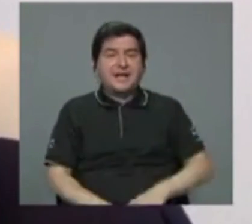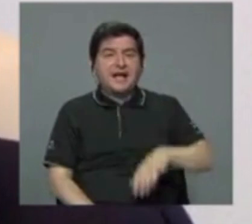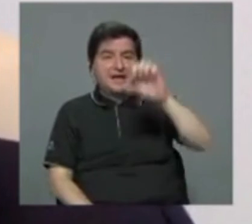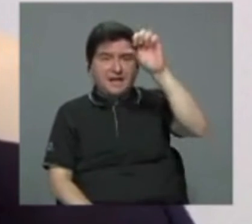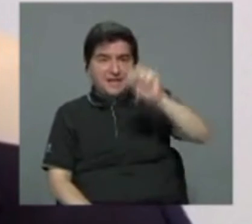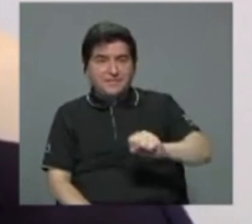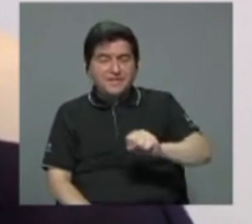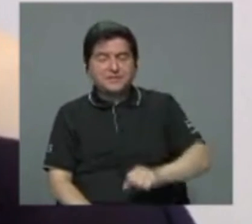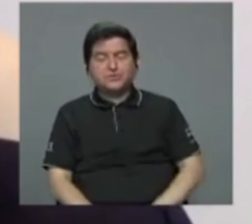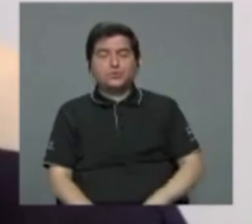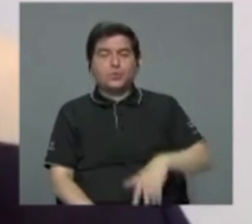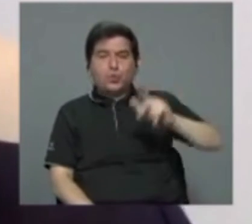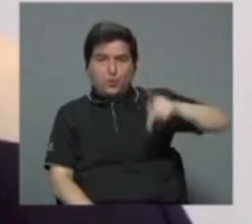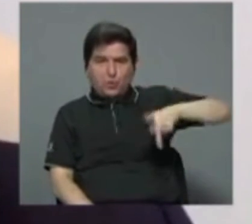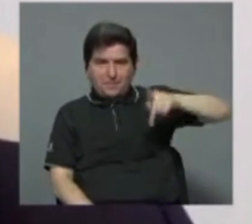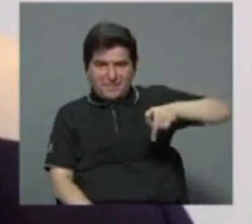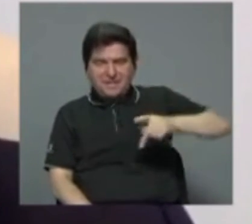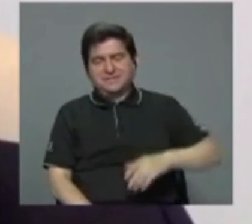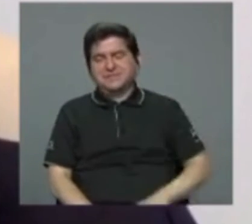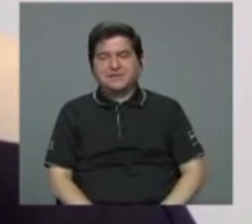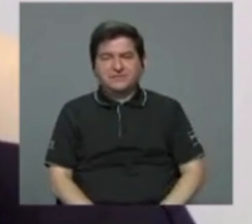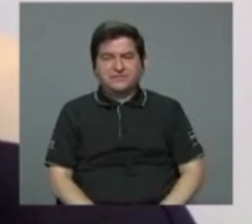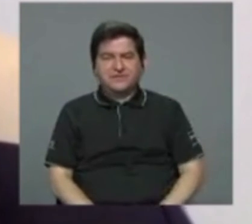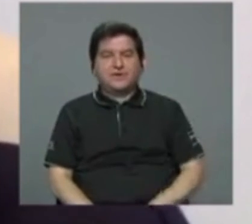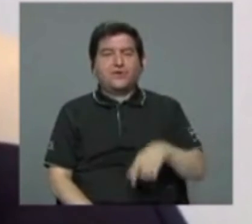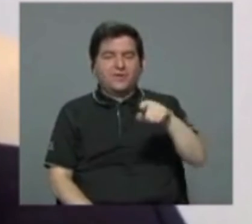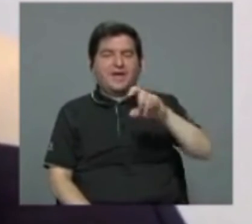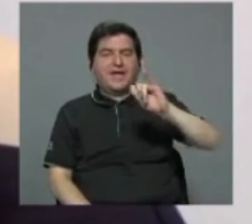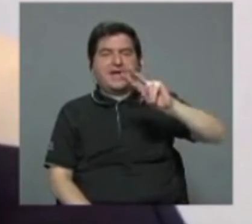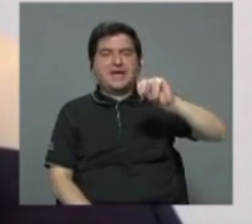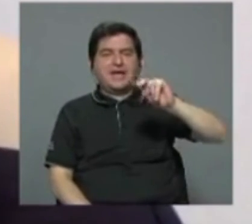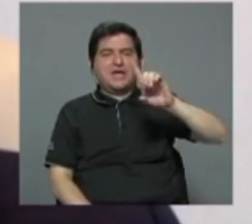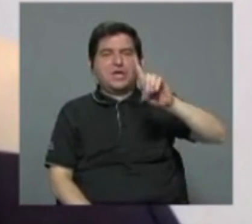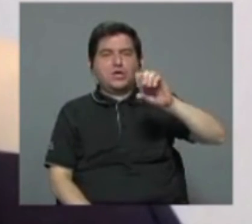del Pacífico, al sur de Indonesia y